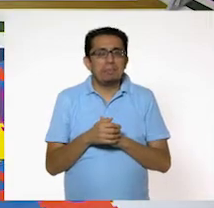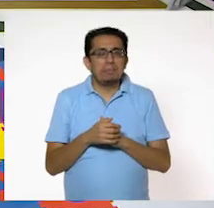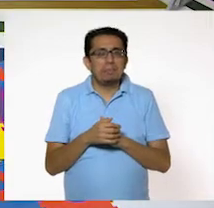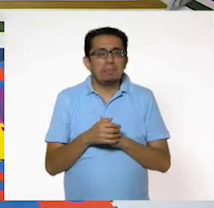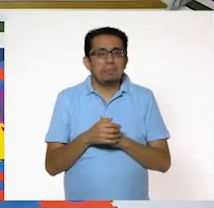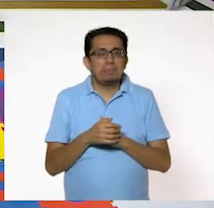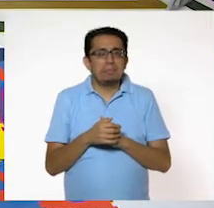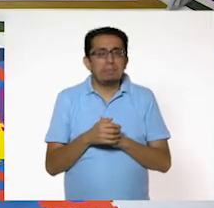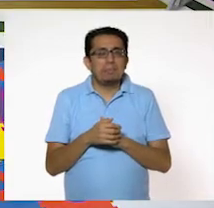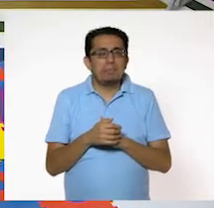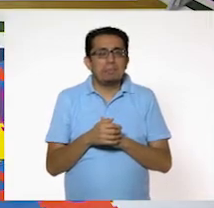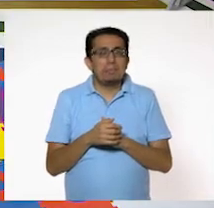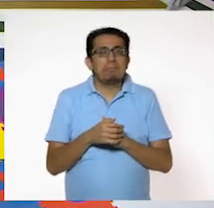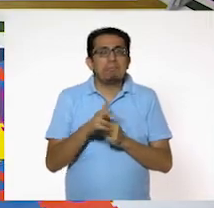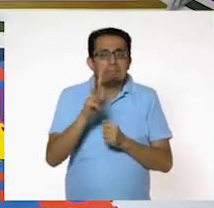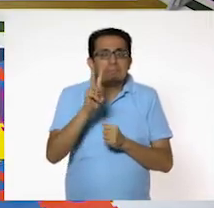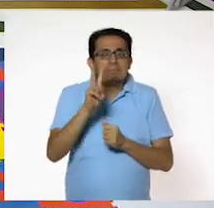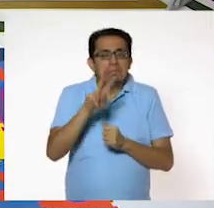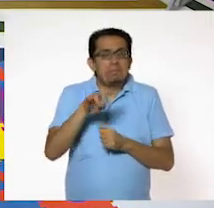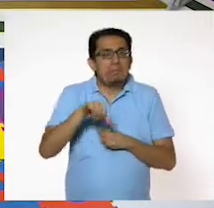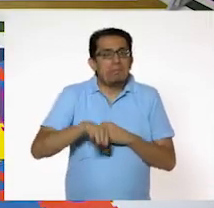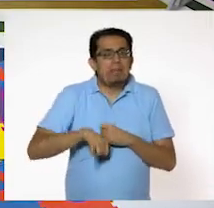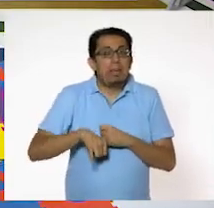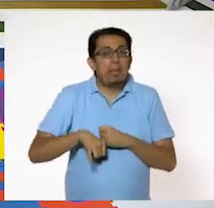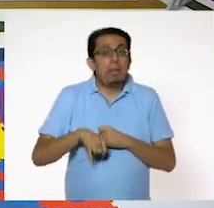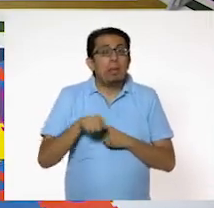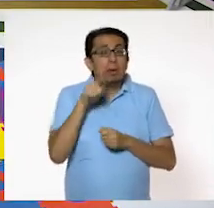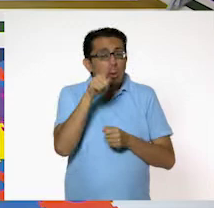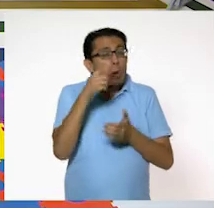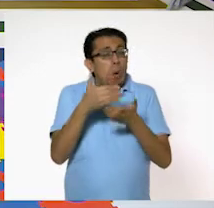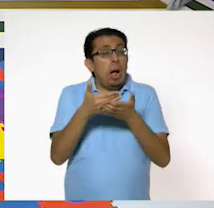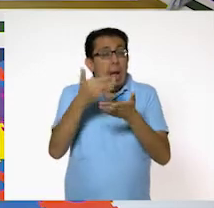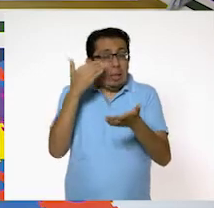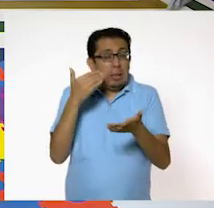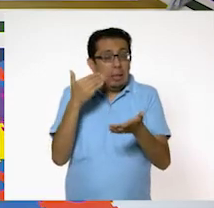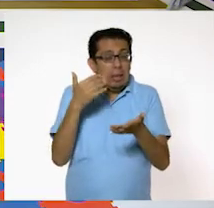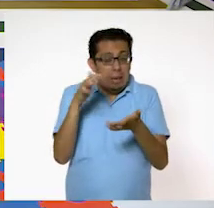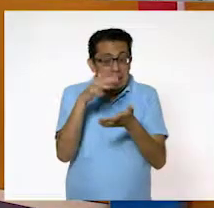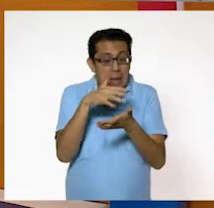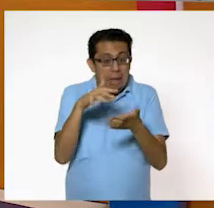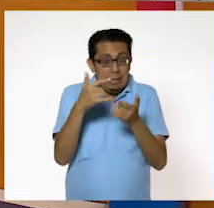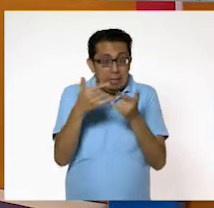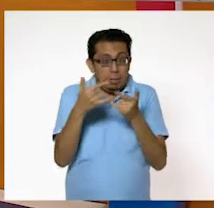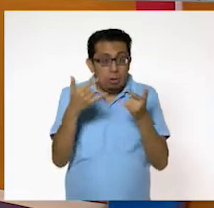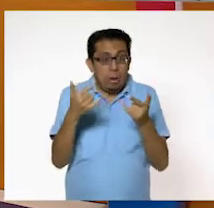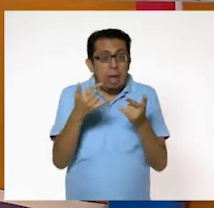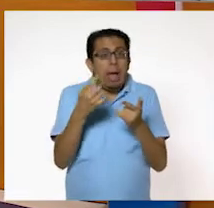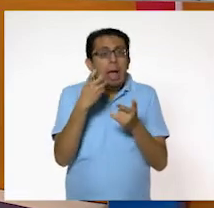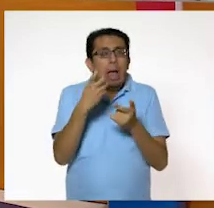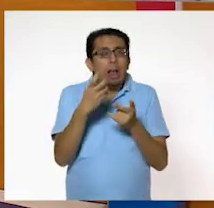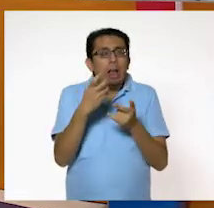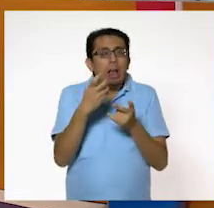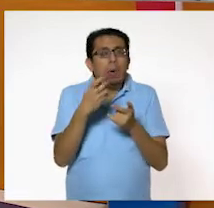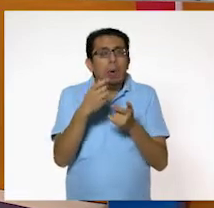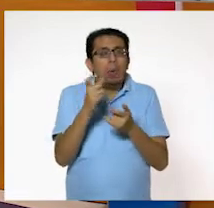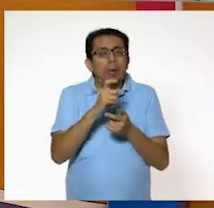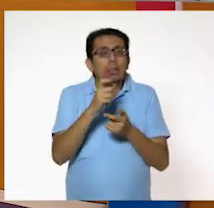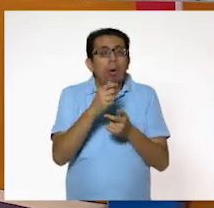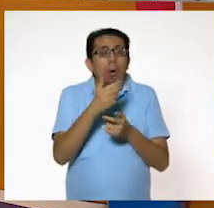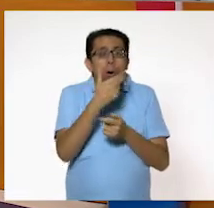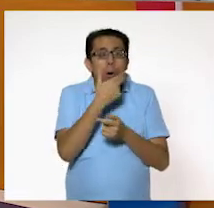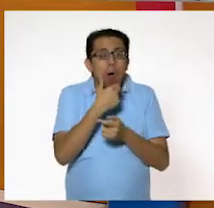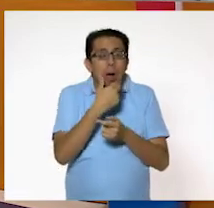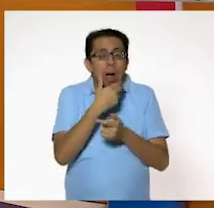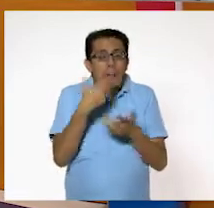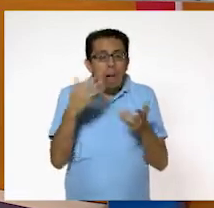¿Qué tal? ¡Qué increíble! ¿Habías leído o habías visto esa parte donde Gepetto está haciendo